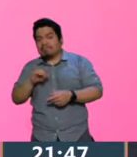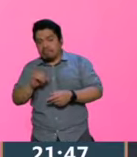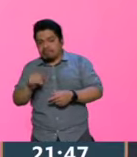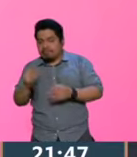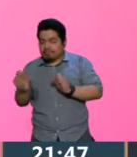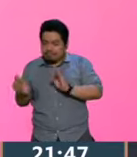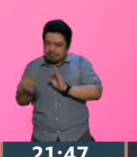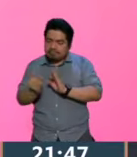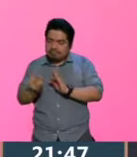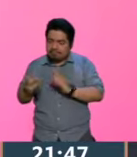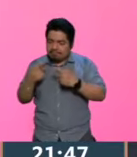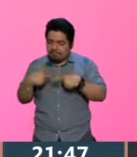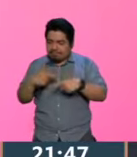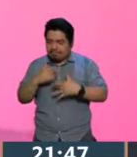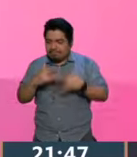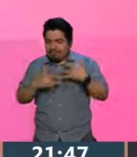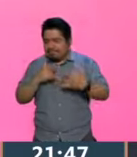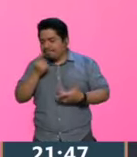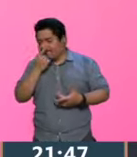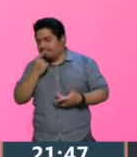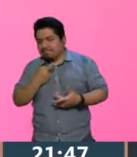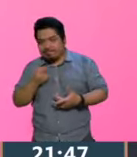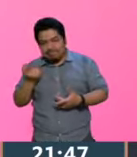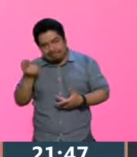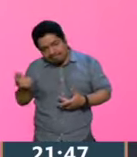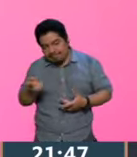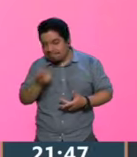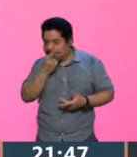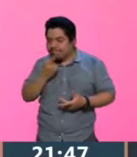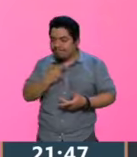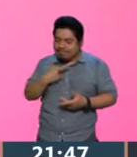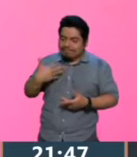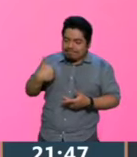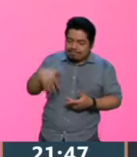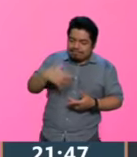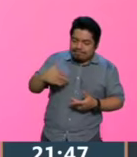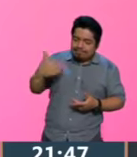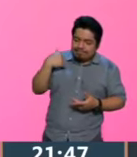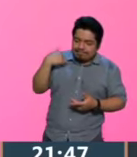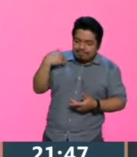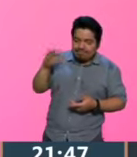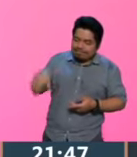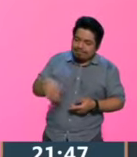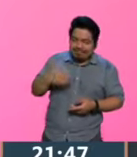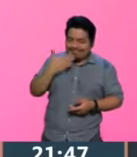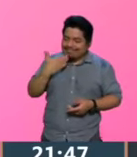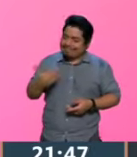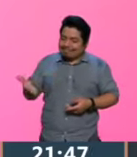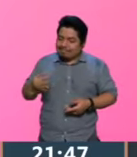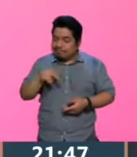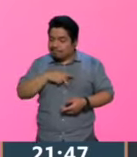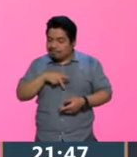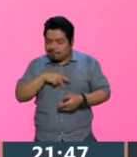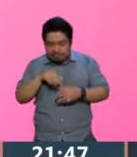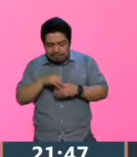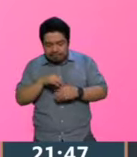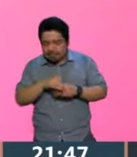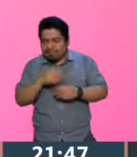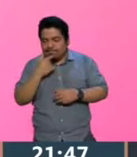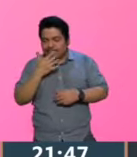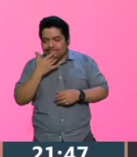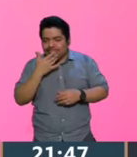a las personas y nos dicen, y ellos solos son los que nos buscan a decirnos como estoy definiendo apenas mi voto, y la verdad es